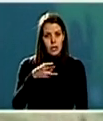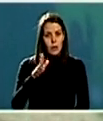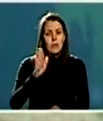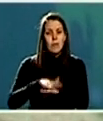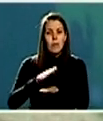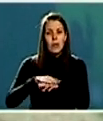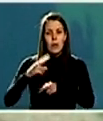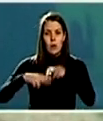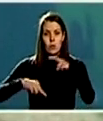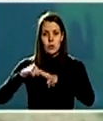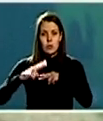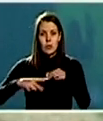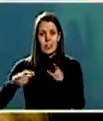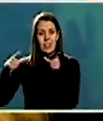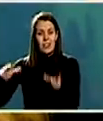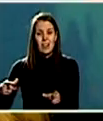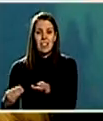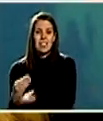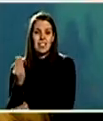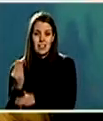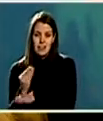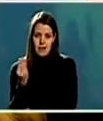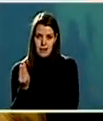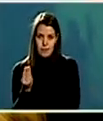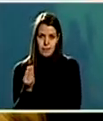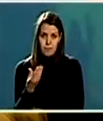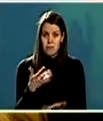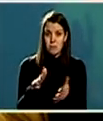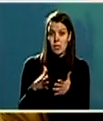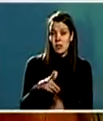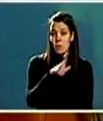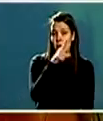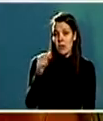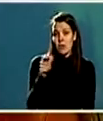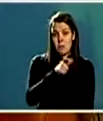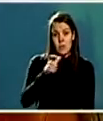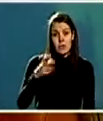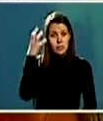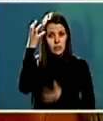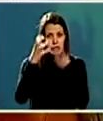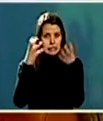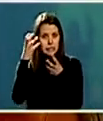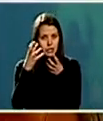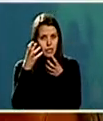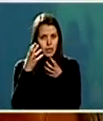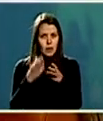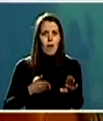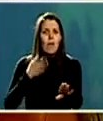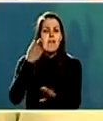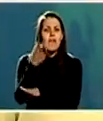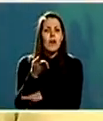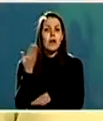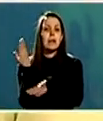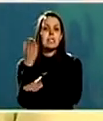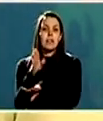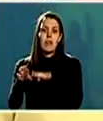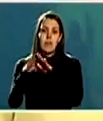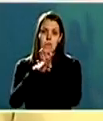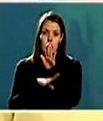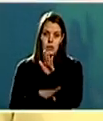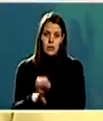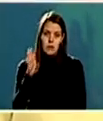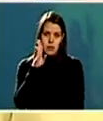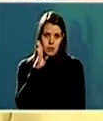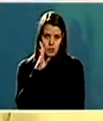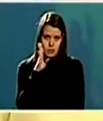na de recría finca deoso Castro preto centro deiros acudi este lun a presentación proo que se executar en colaboración